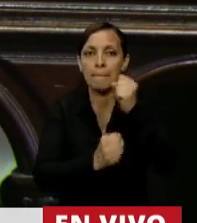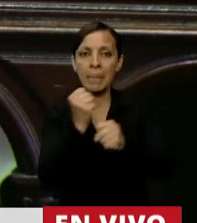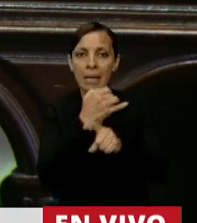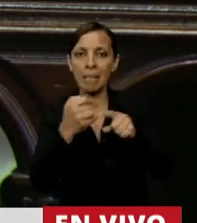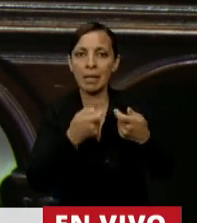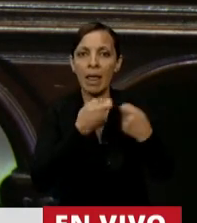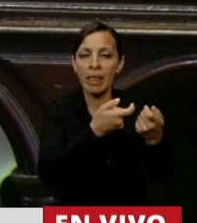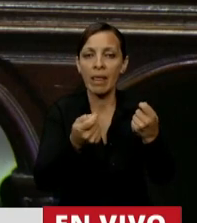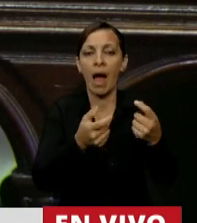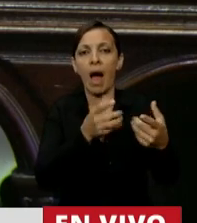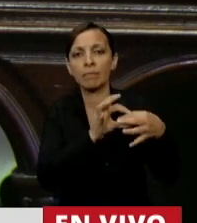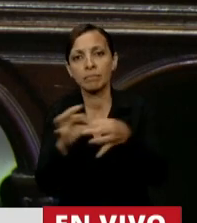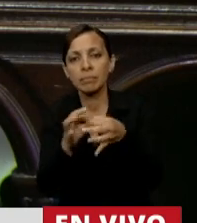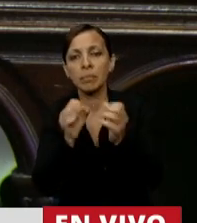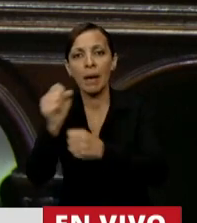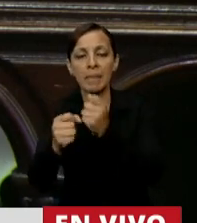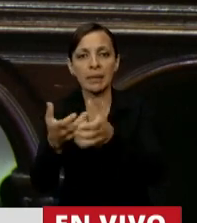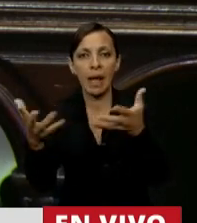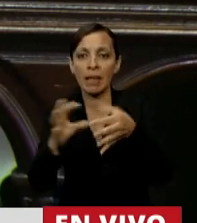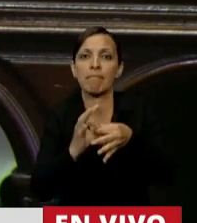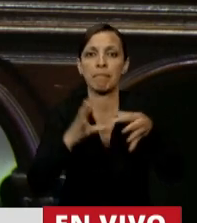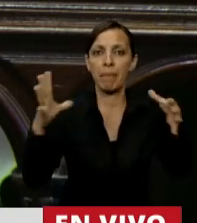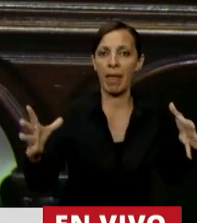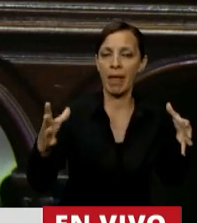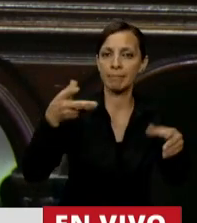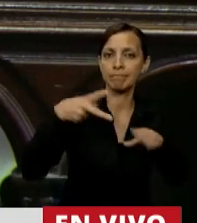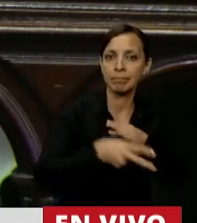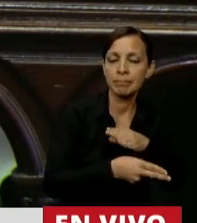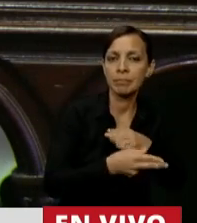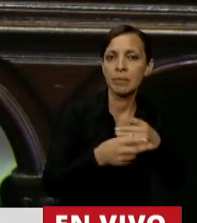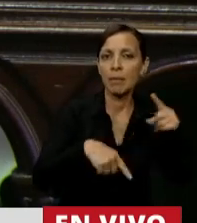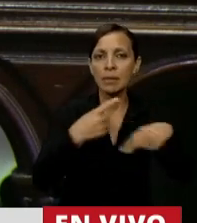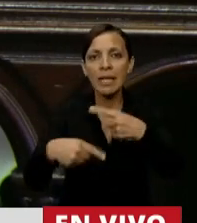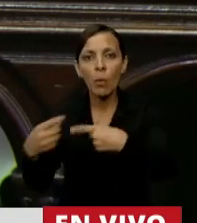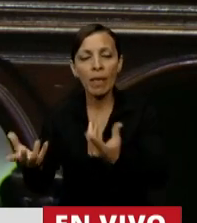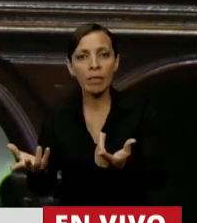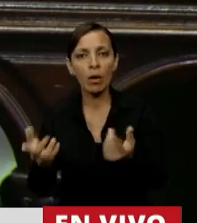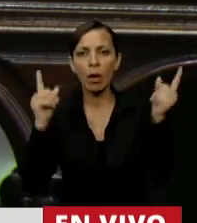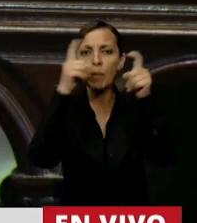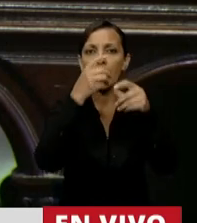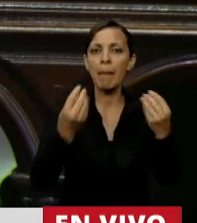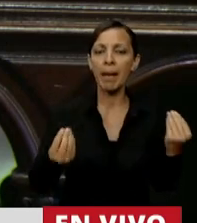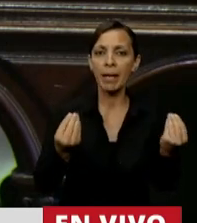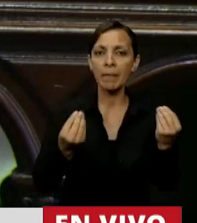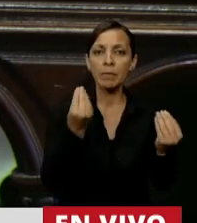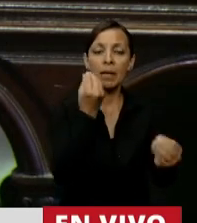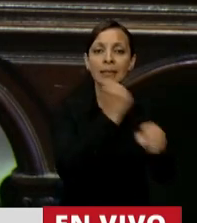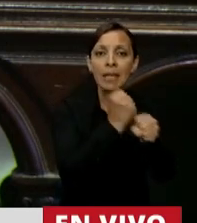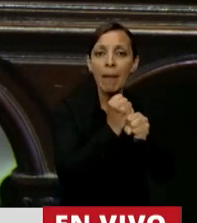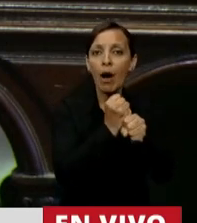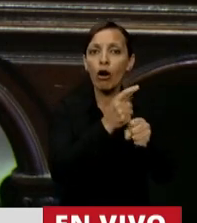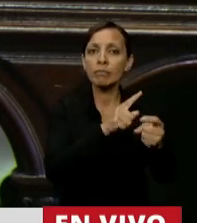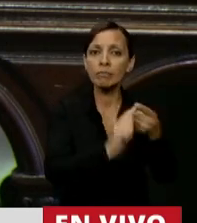poder proveer a las grandes empresas y se van a desenganchar de sus cadenas de valor. El problema es para los empleos directos e indirectos